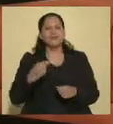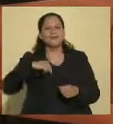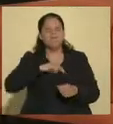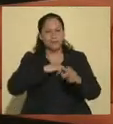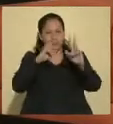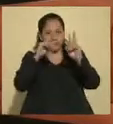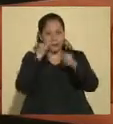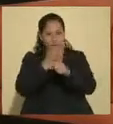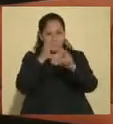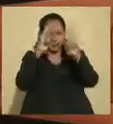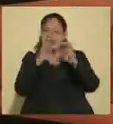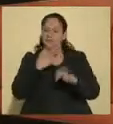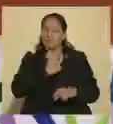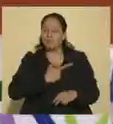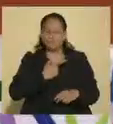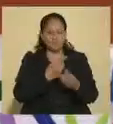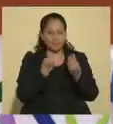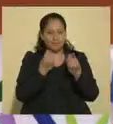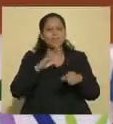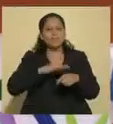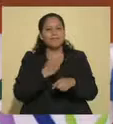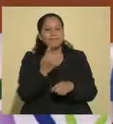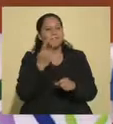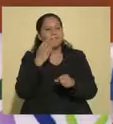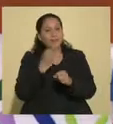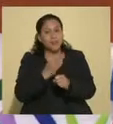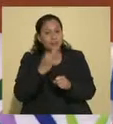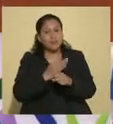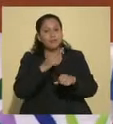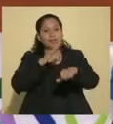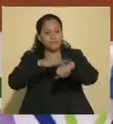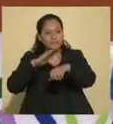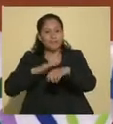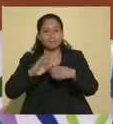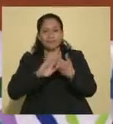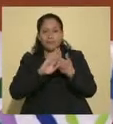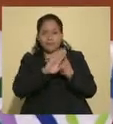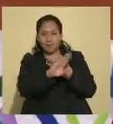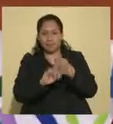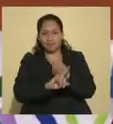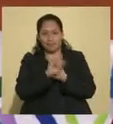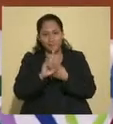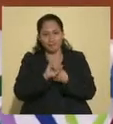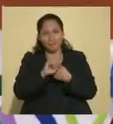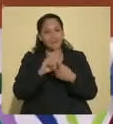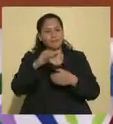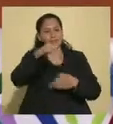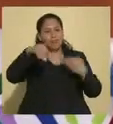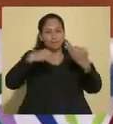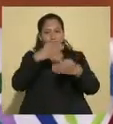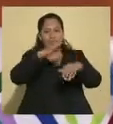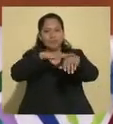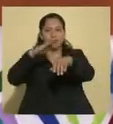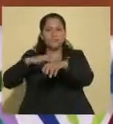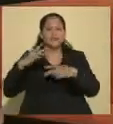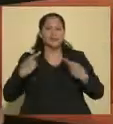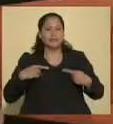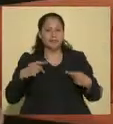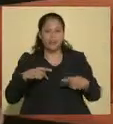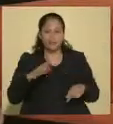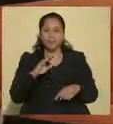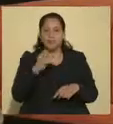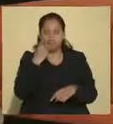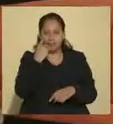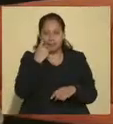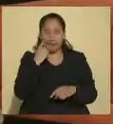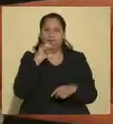de un tema que me fascina porque además estamos tratando de hacer una prevención en toda la población, porque fíjate